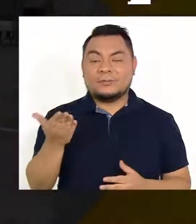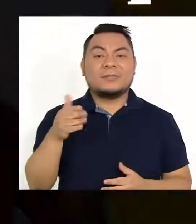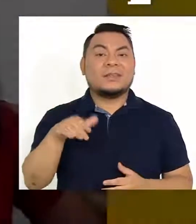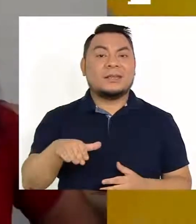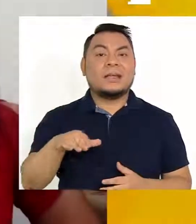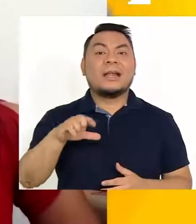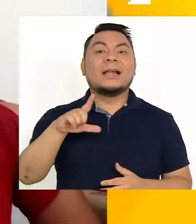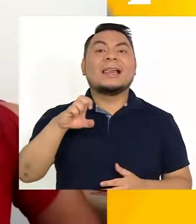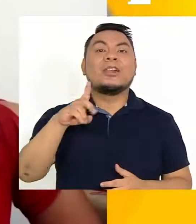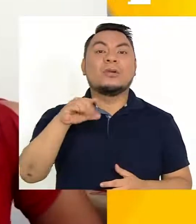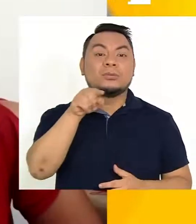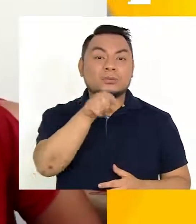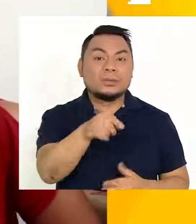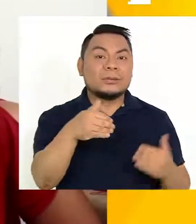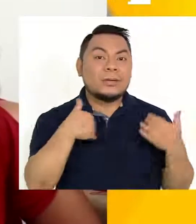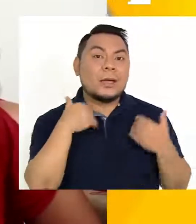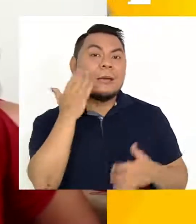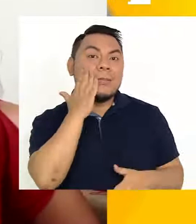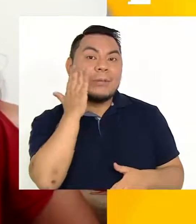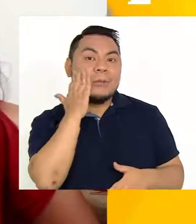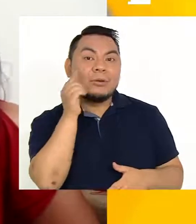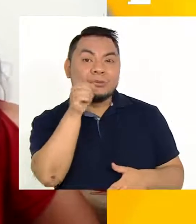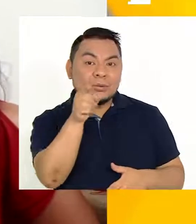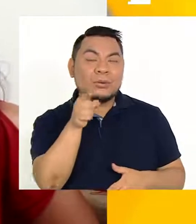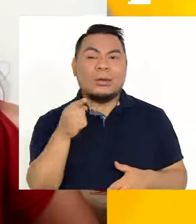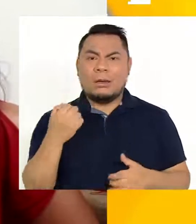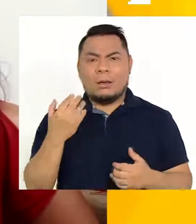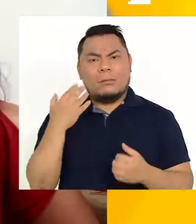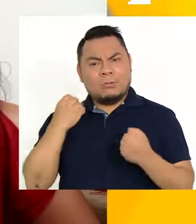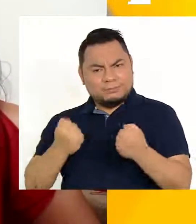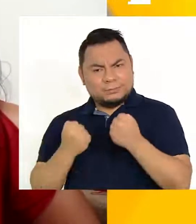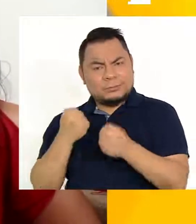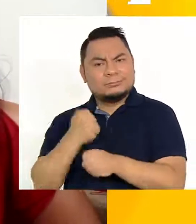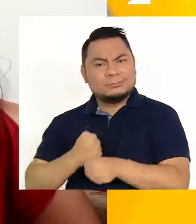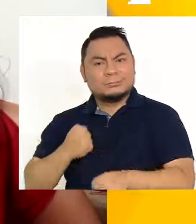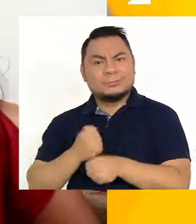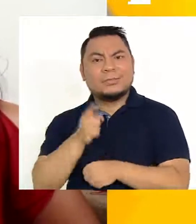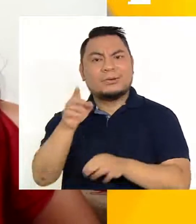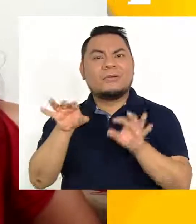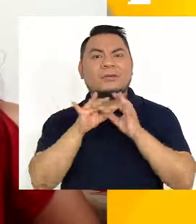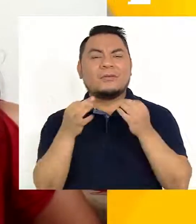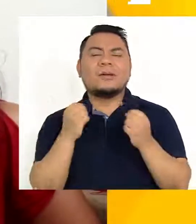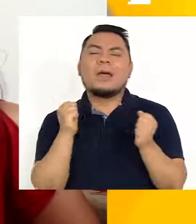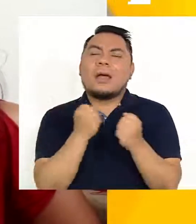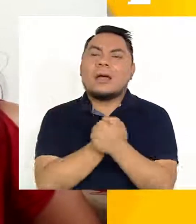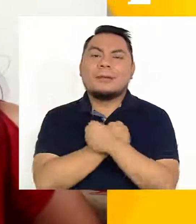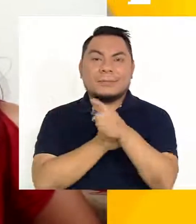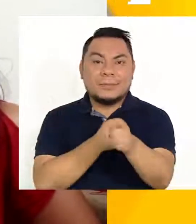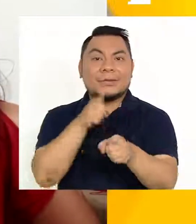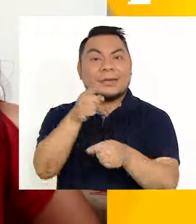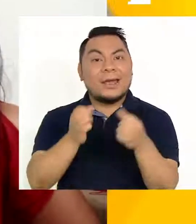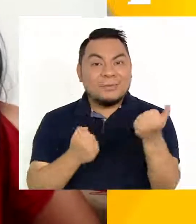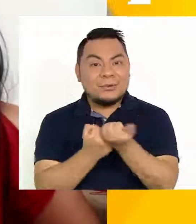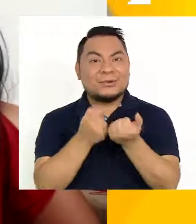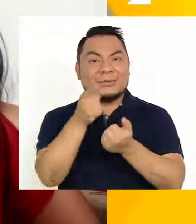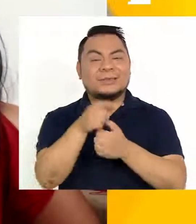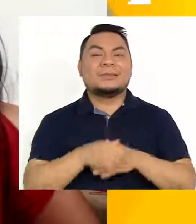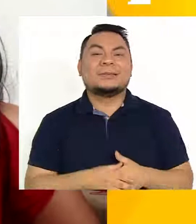Leonardo, tú tienes una mamá que es una guerrera, una familia que siempre te ama, te